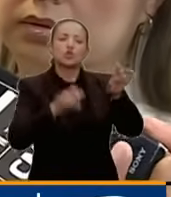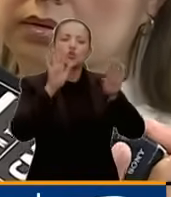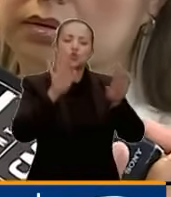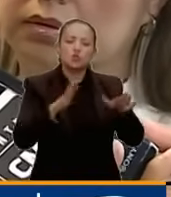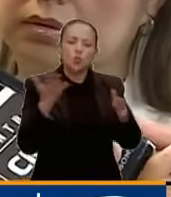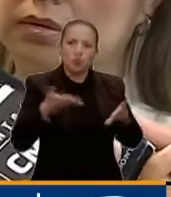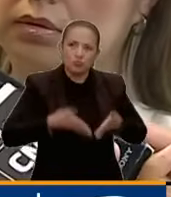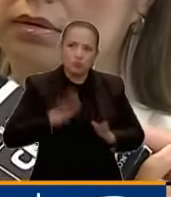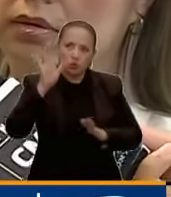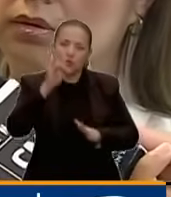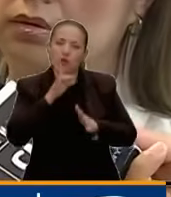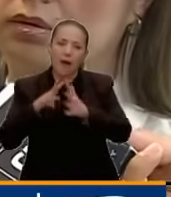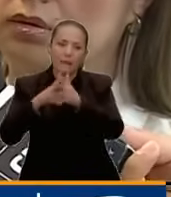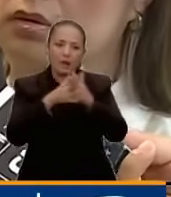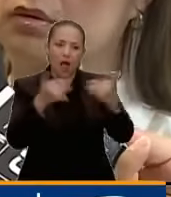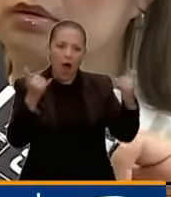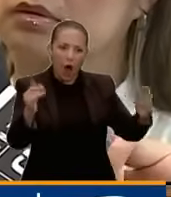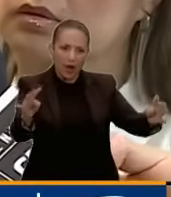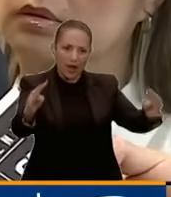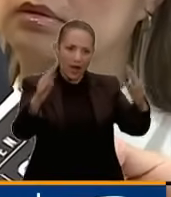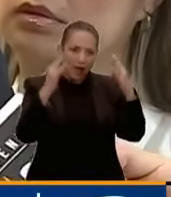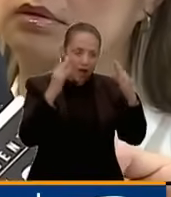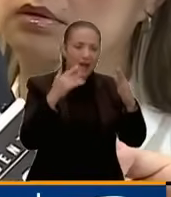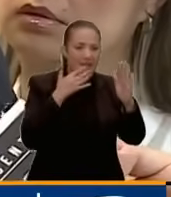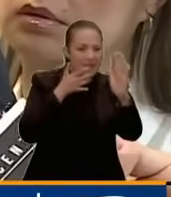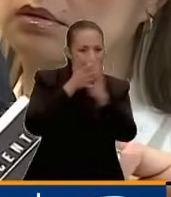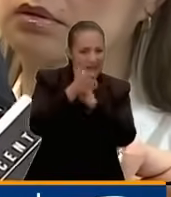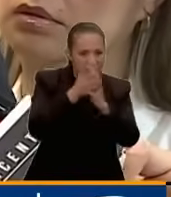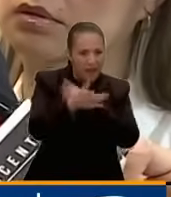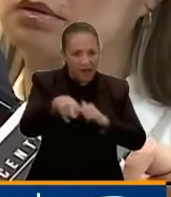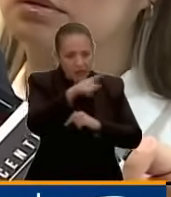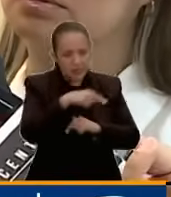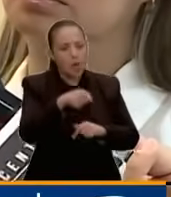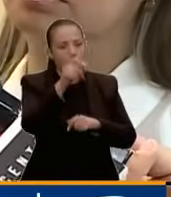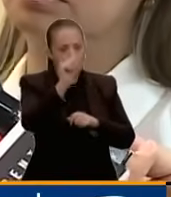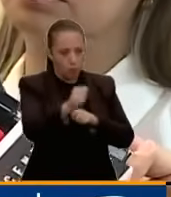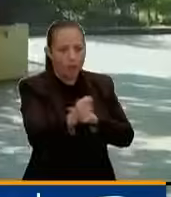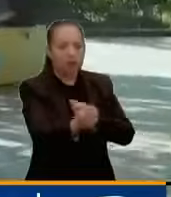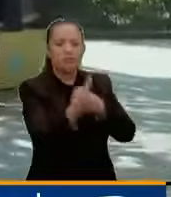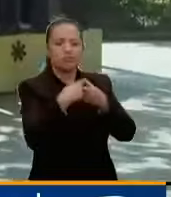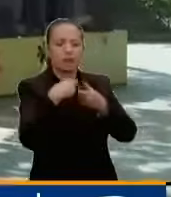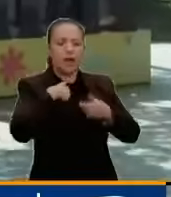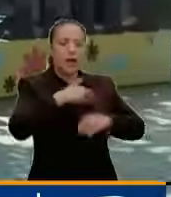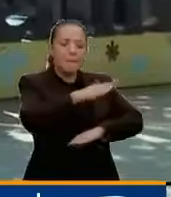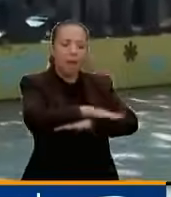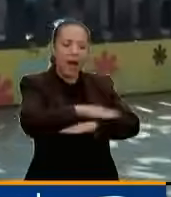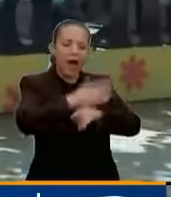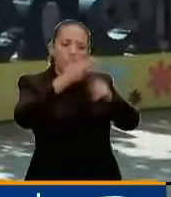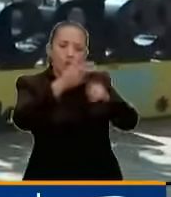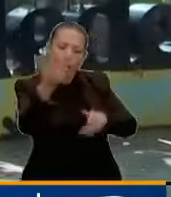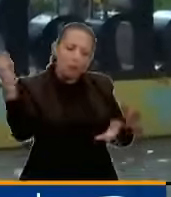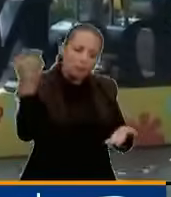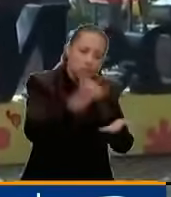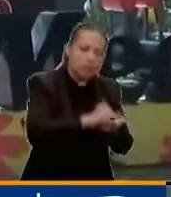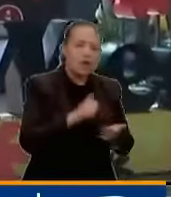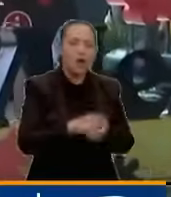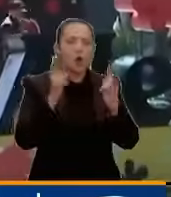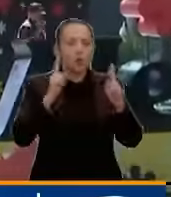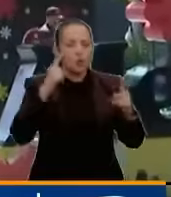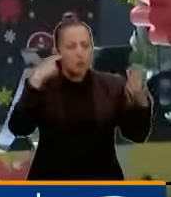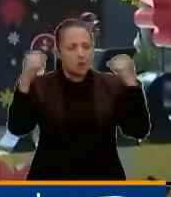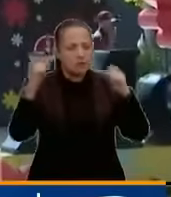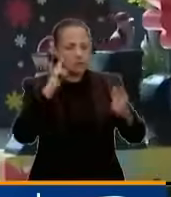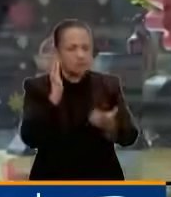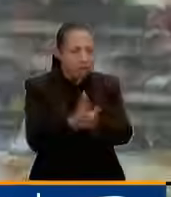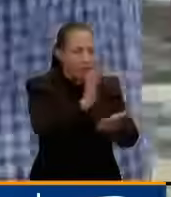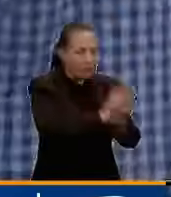estadounidenses, si están escuchando este mensaje, que pueden registrarse con nosotros en la embajada. Ante el preocupante panorama por la muerte de extranjeros